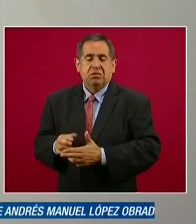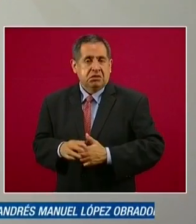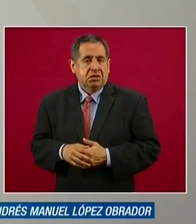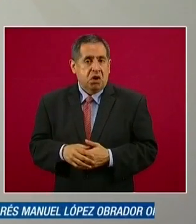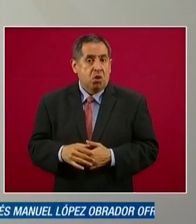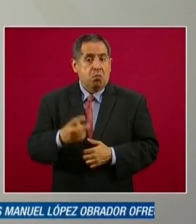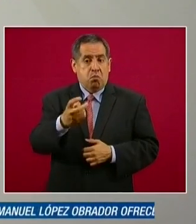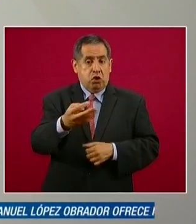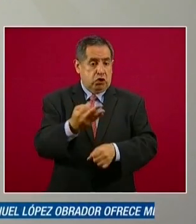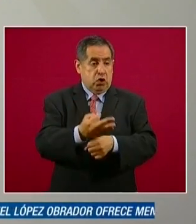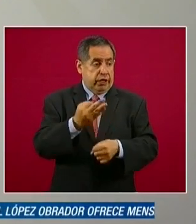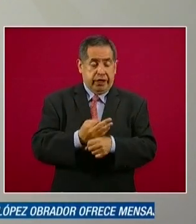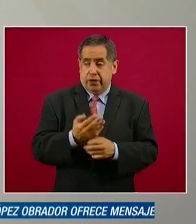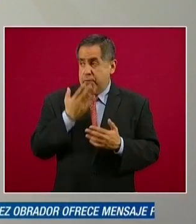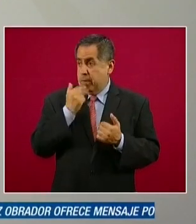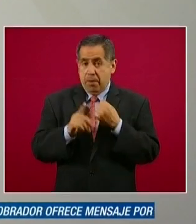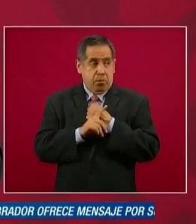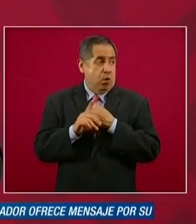problema